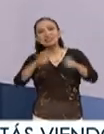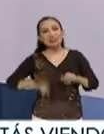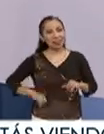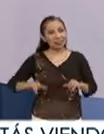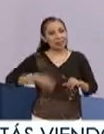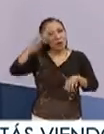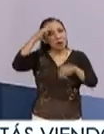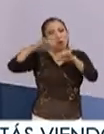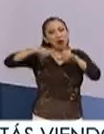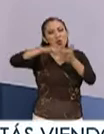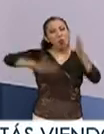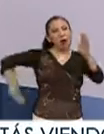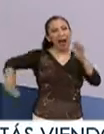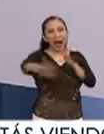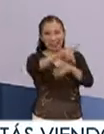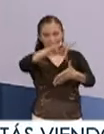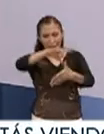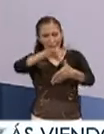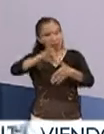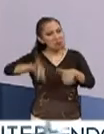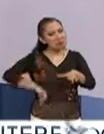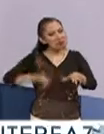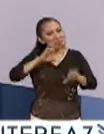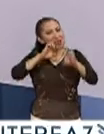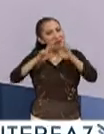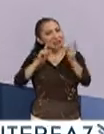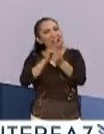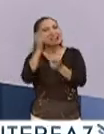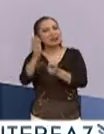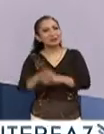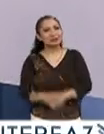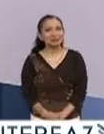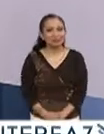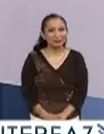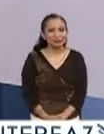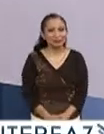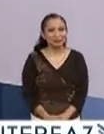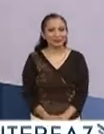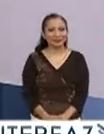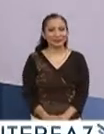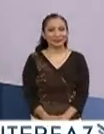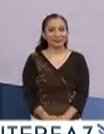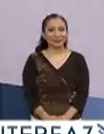interesante memorial de América Latina, una interesante entrevista, vamos a ver de qué se trata.